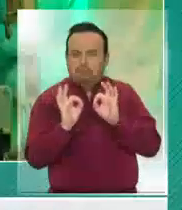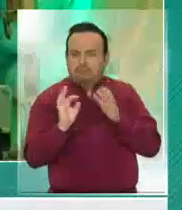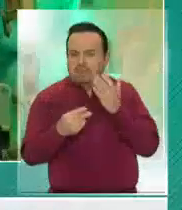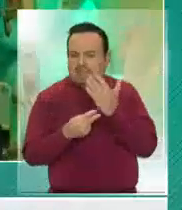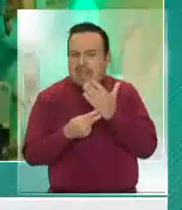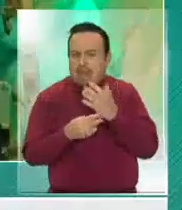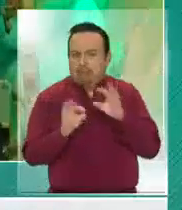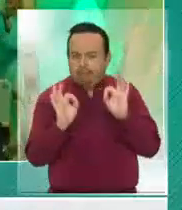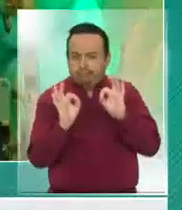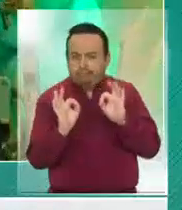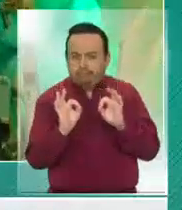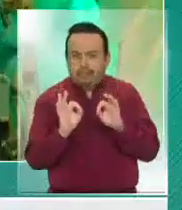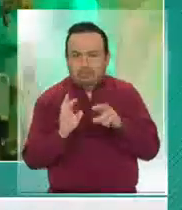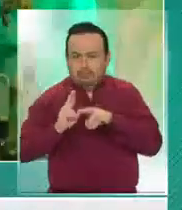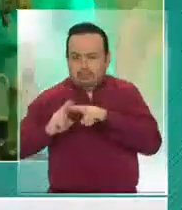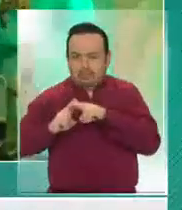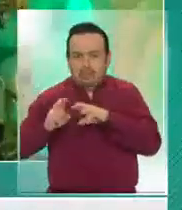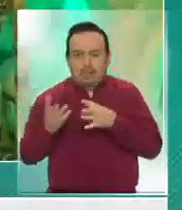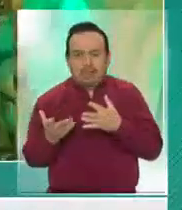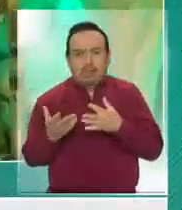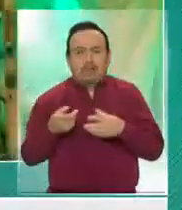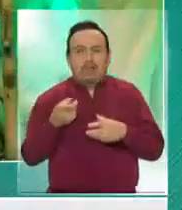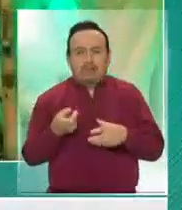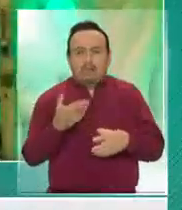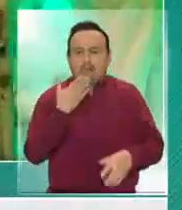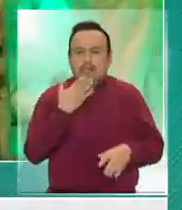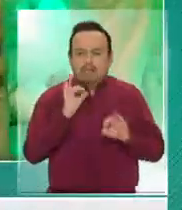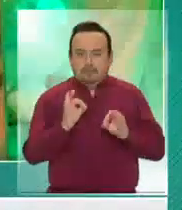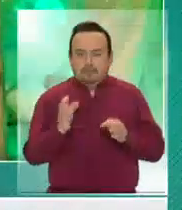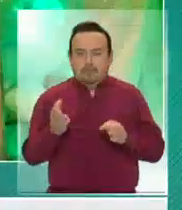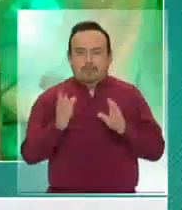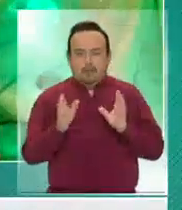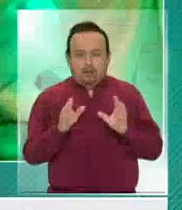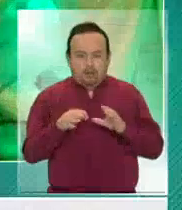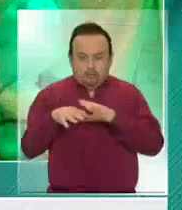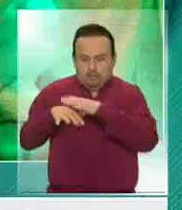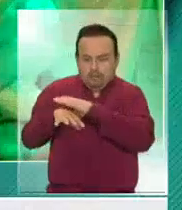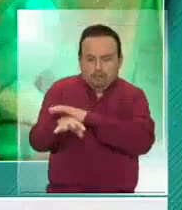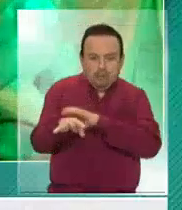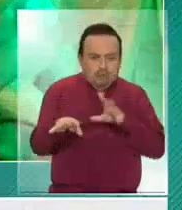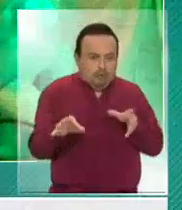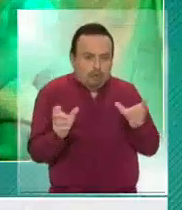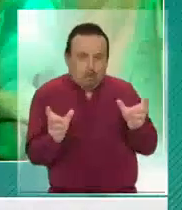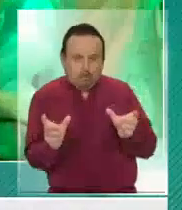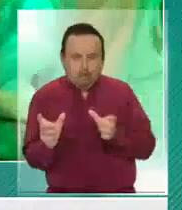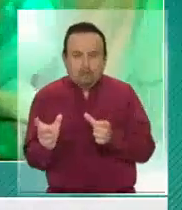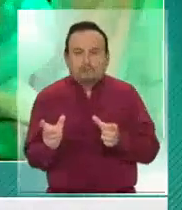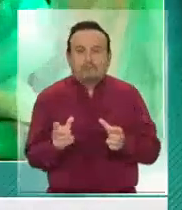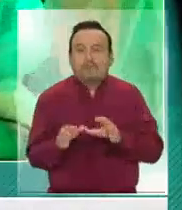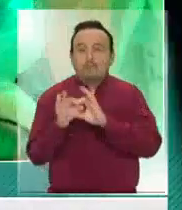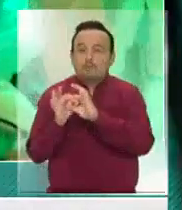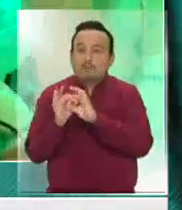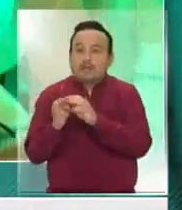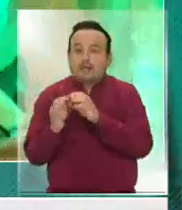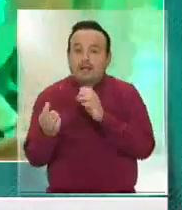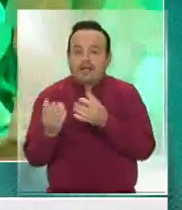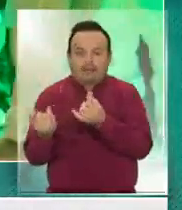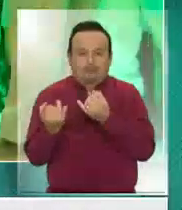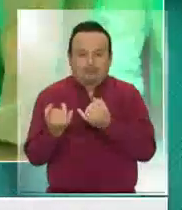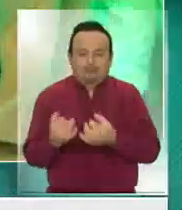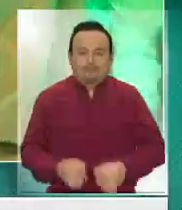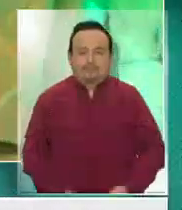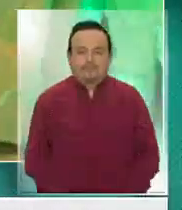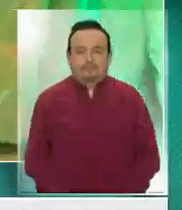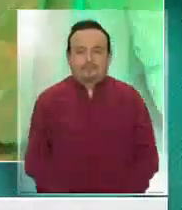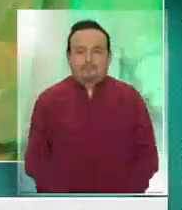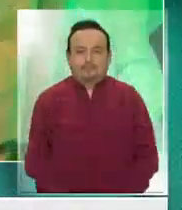¿no?, tanto en su fabricación como así también en el manejo que están haciendo los profesionales a esta hora. Muchísimas gracias. Quedamos en contacto.